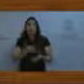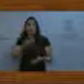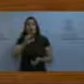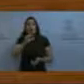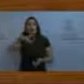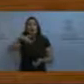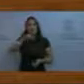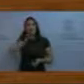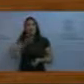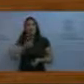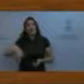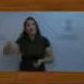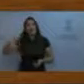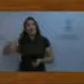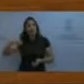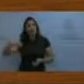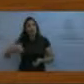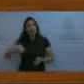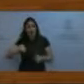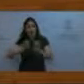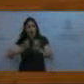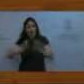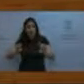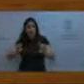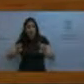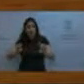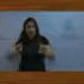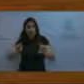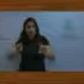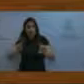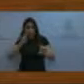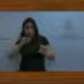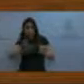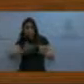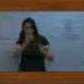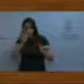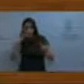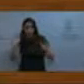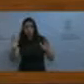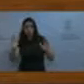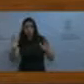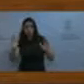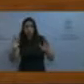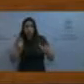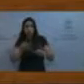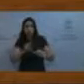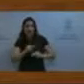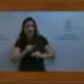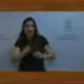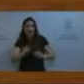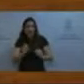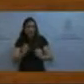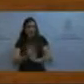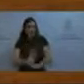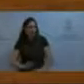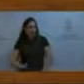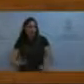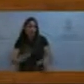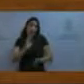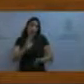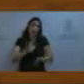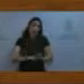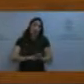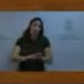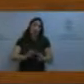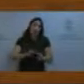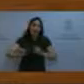la sociedad, no ha habido ninguna capacidad de reacción de ningún tipo, ni para adoptar las decisiones adecuadas